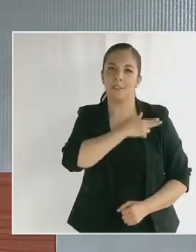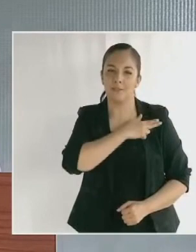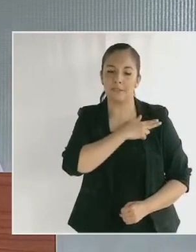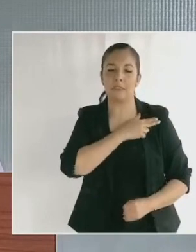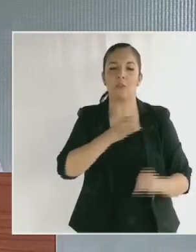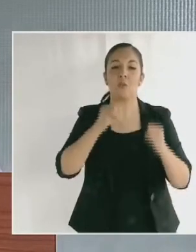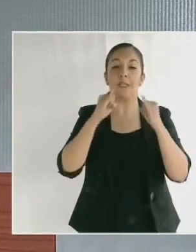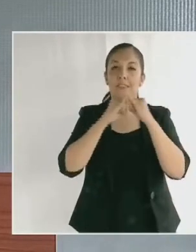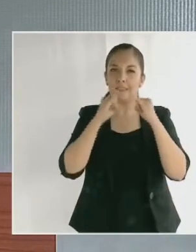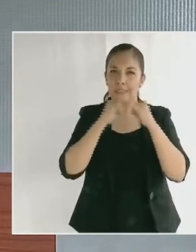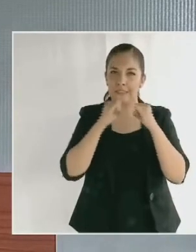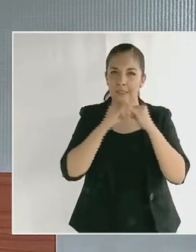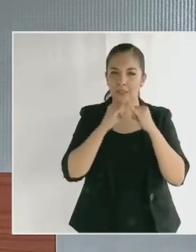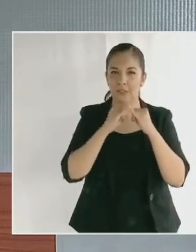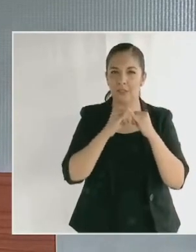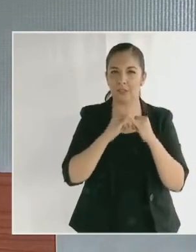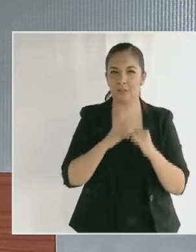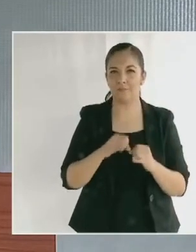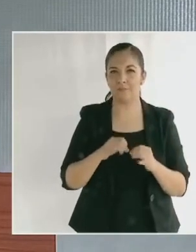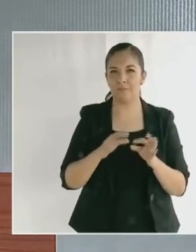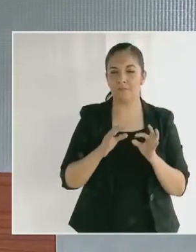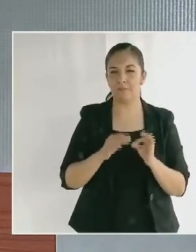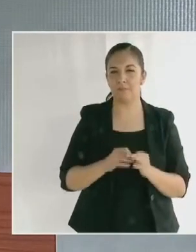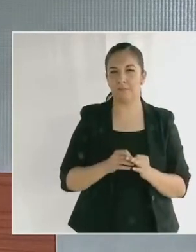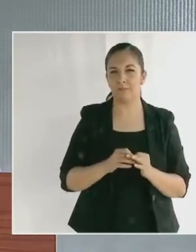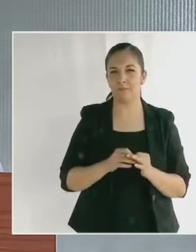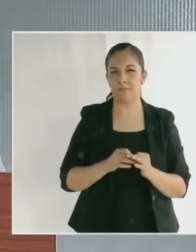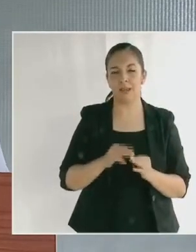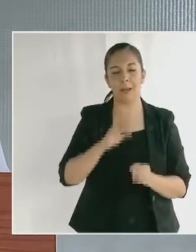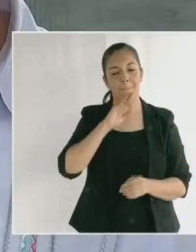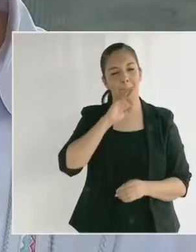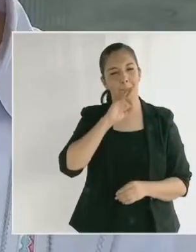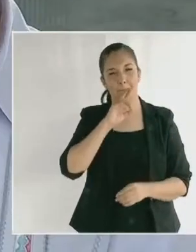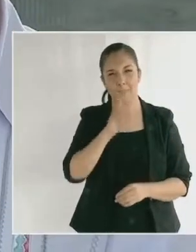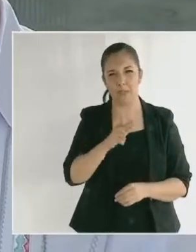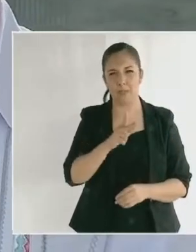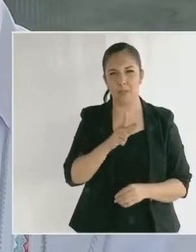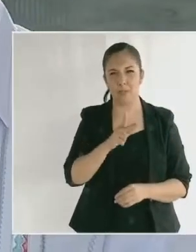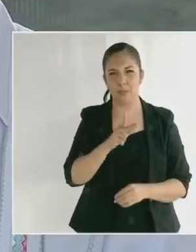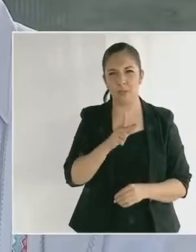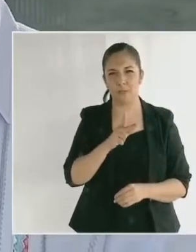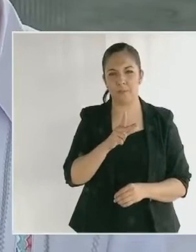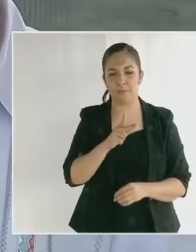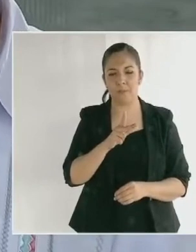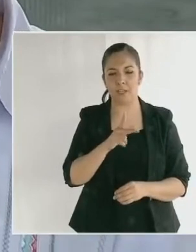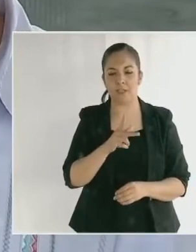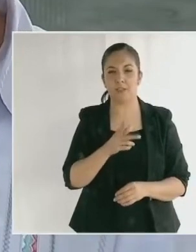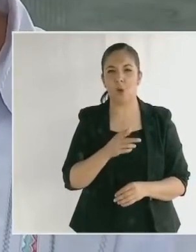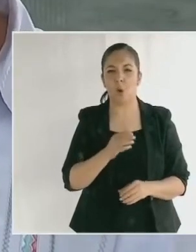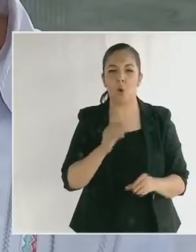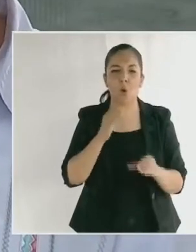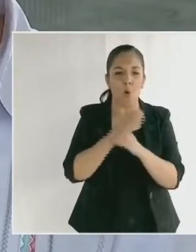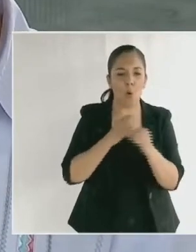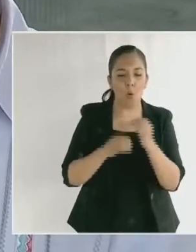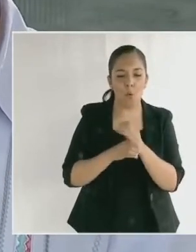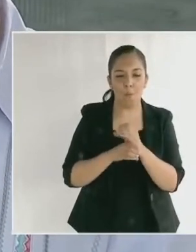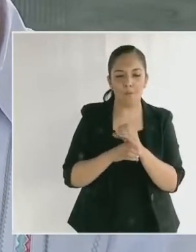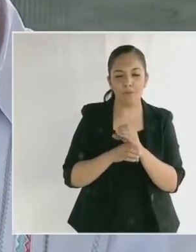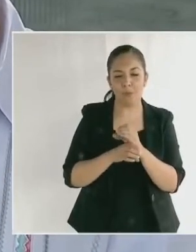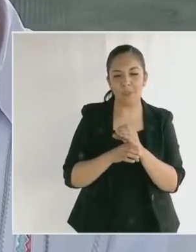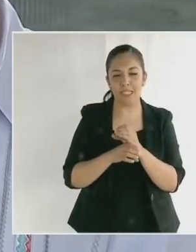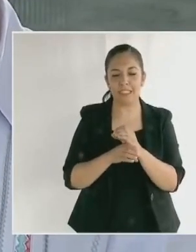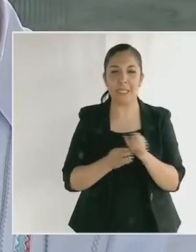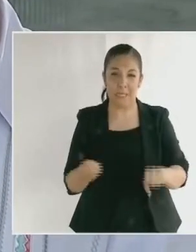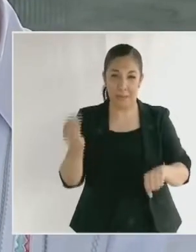institución que es sin duda la mejor apuesta por la seguridad pública